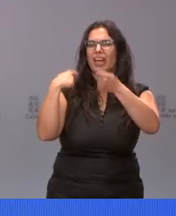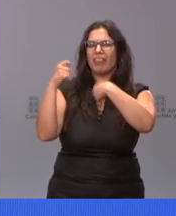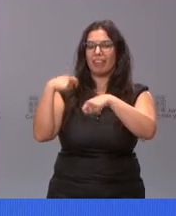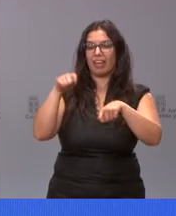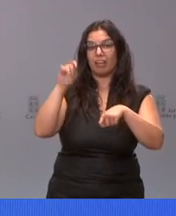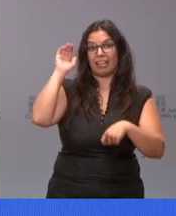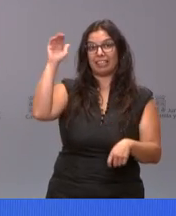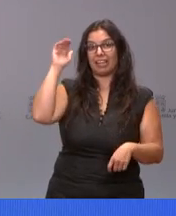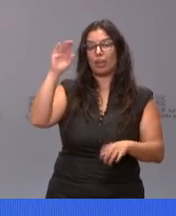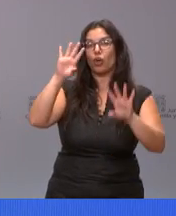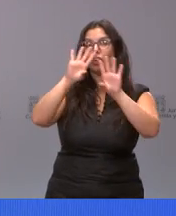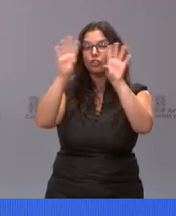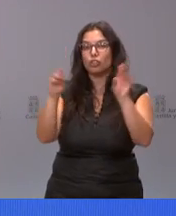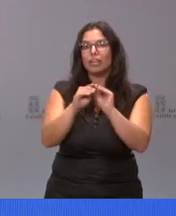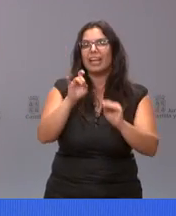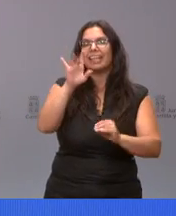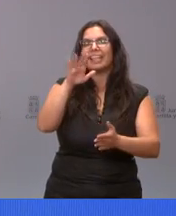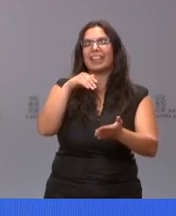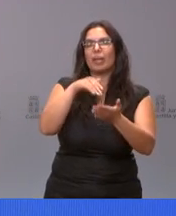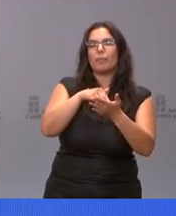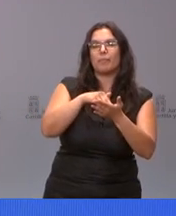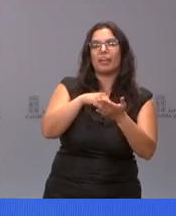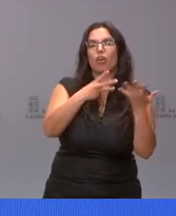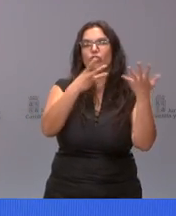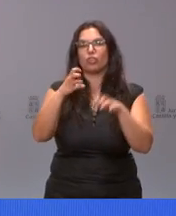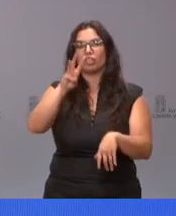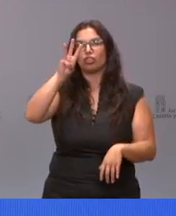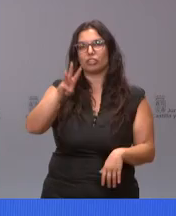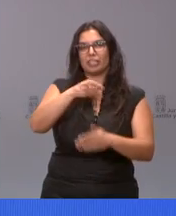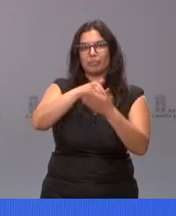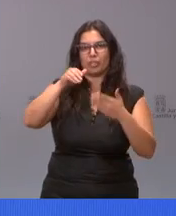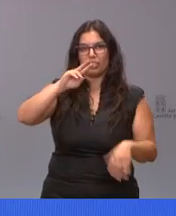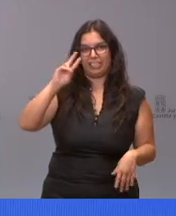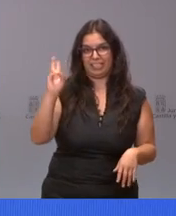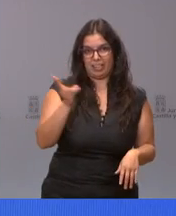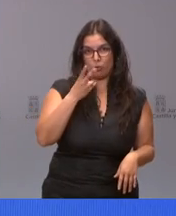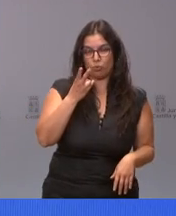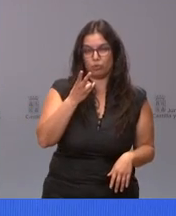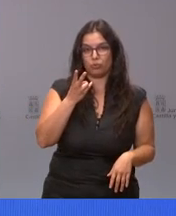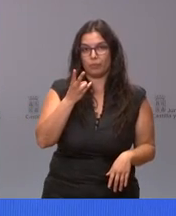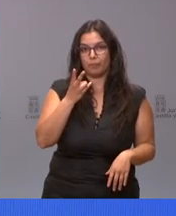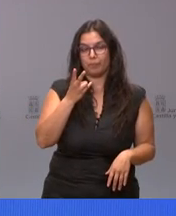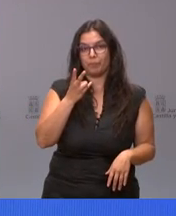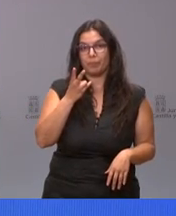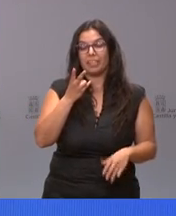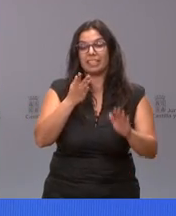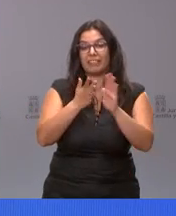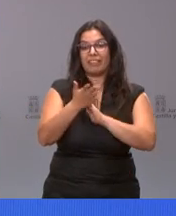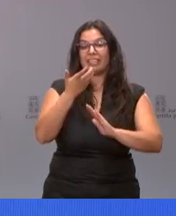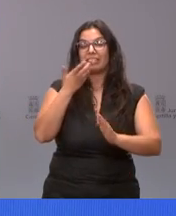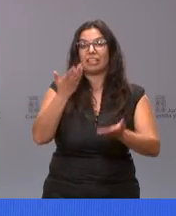León alcanzaron los 15.803 millones de euros, con un incremento de un